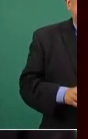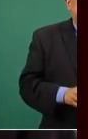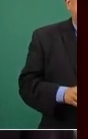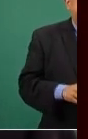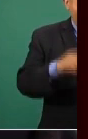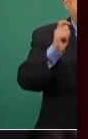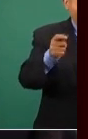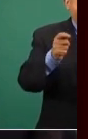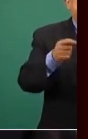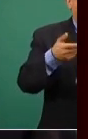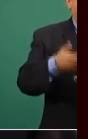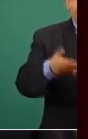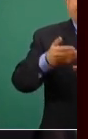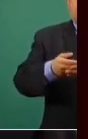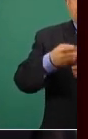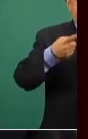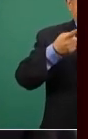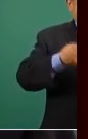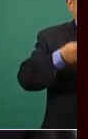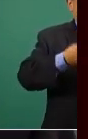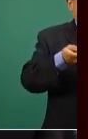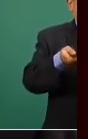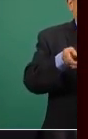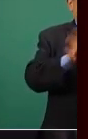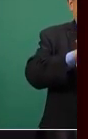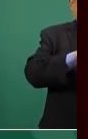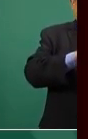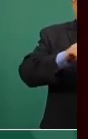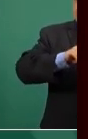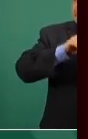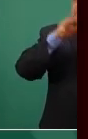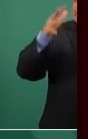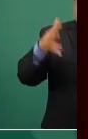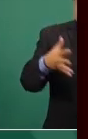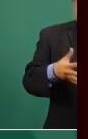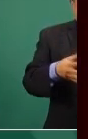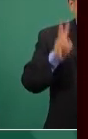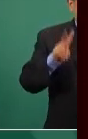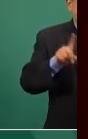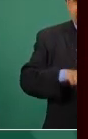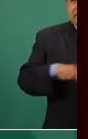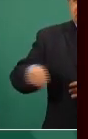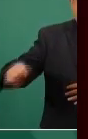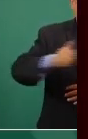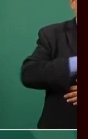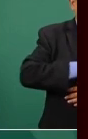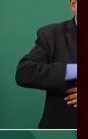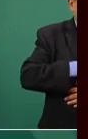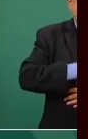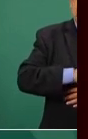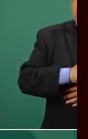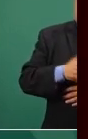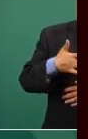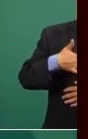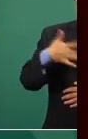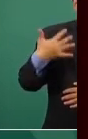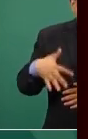con la pandemia que ha causado tanto daño y dolor